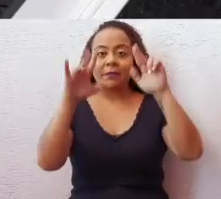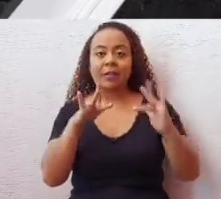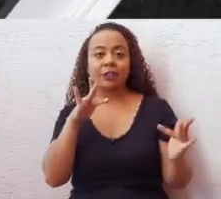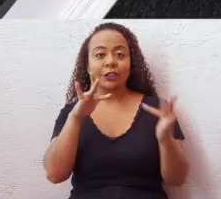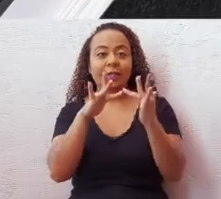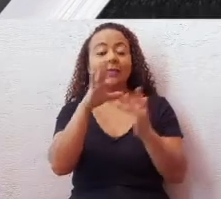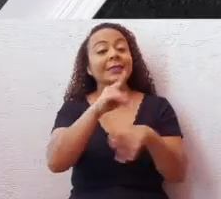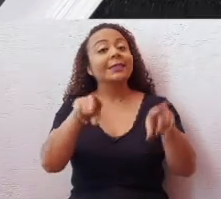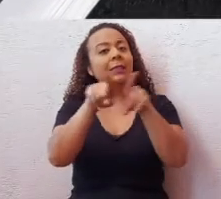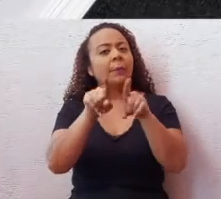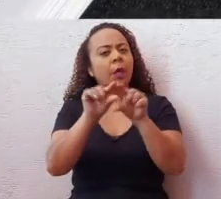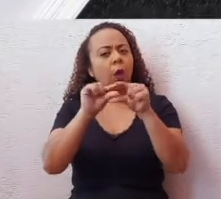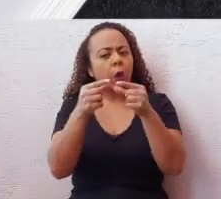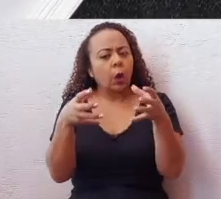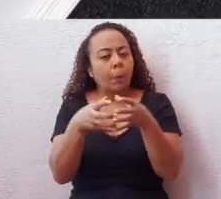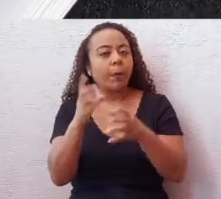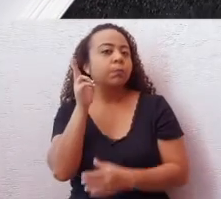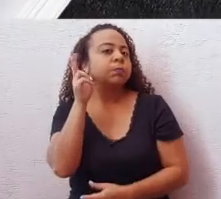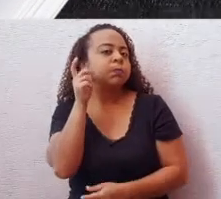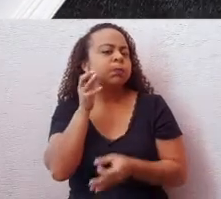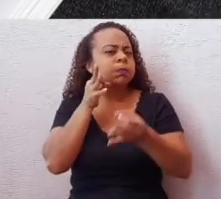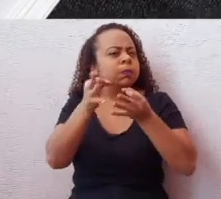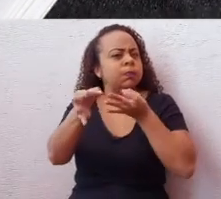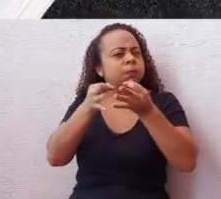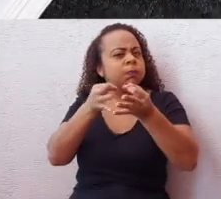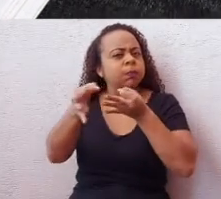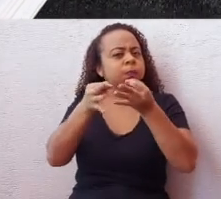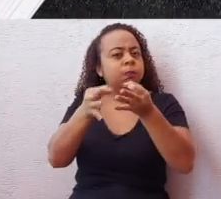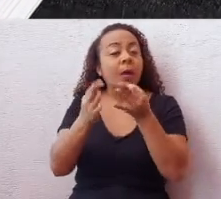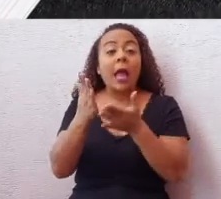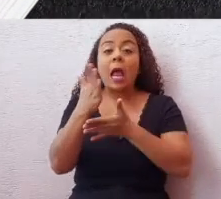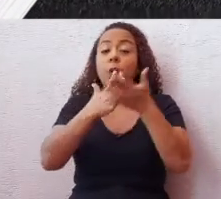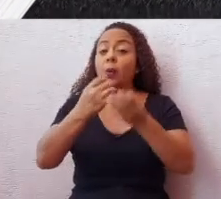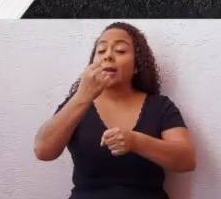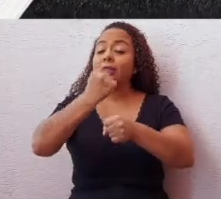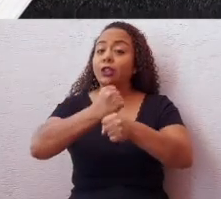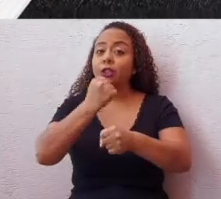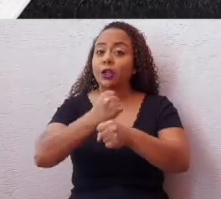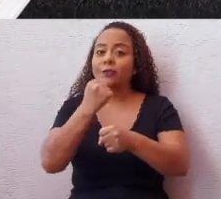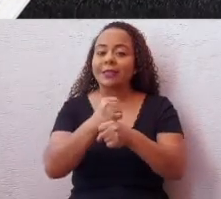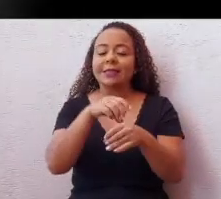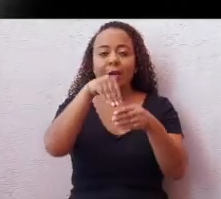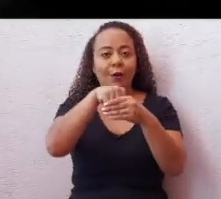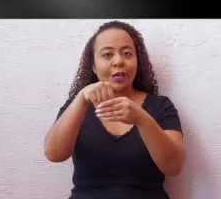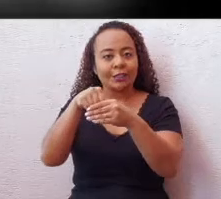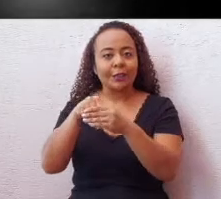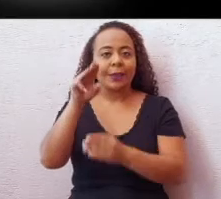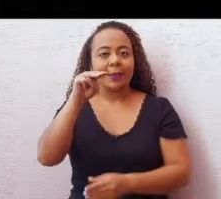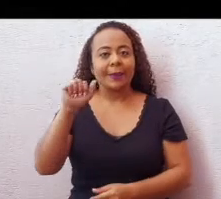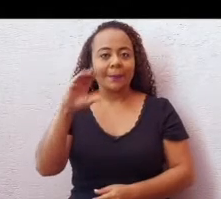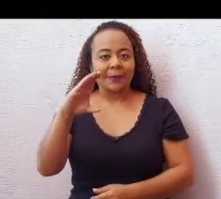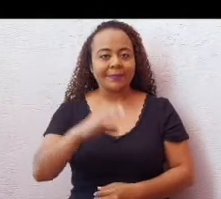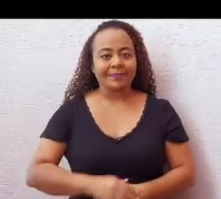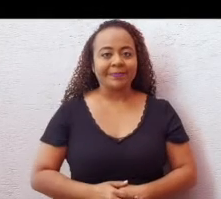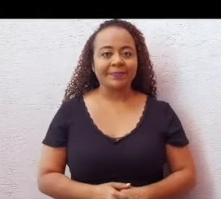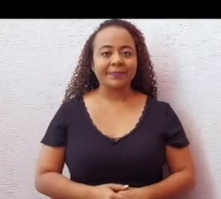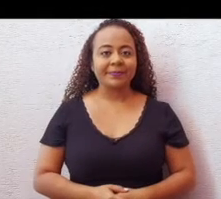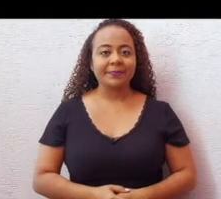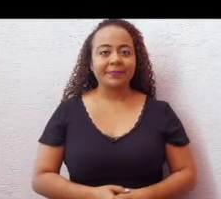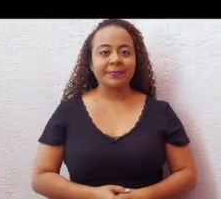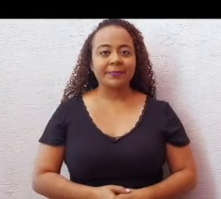sociales y un conjunto de audios explicativos de algunas de las obras de arte de la colección del Mac